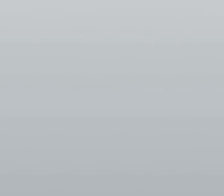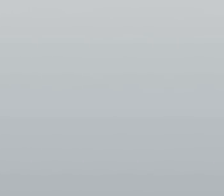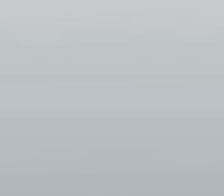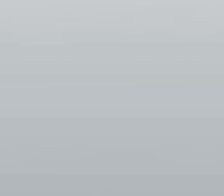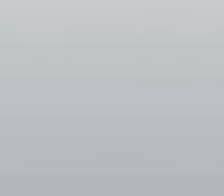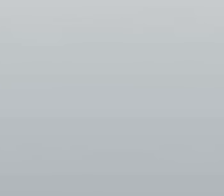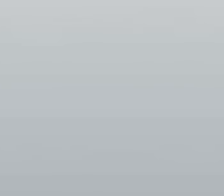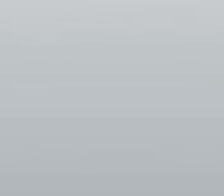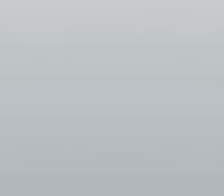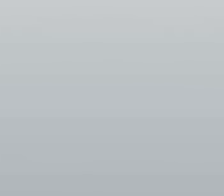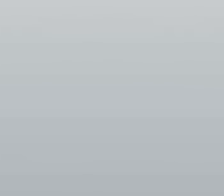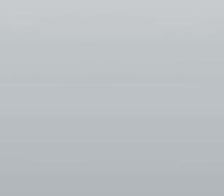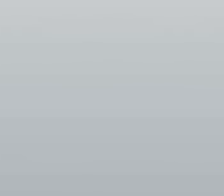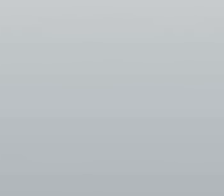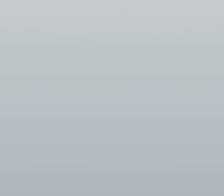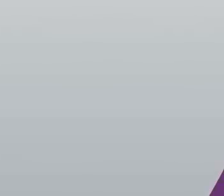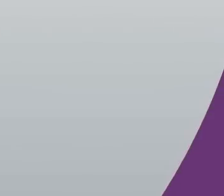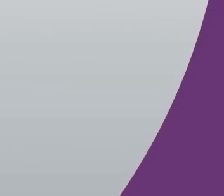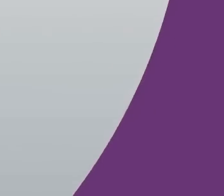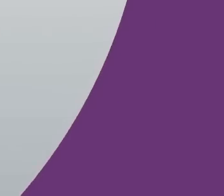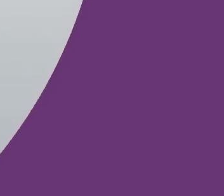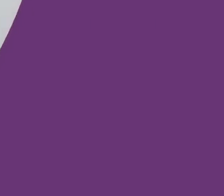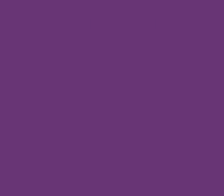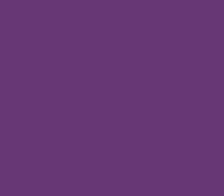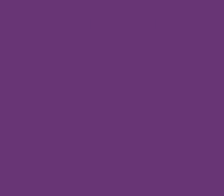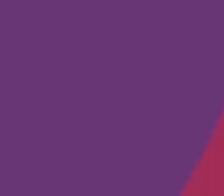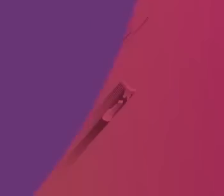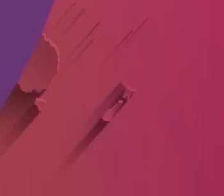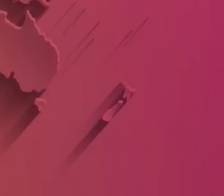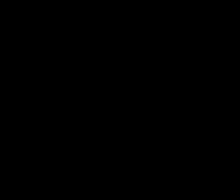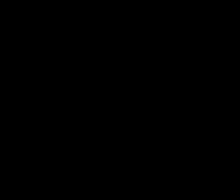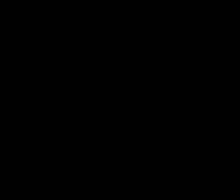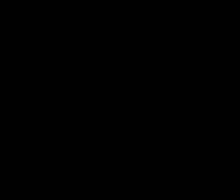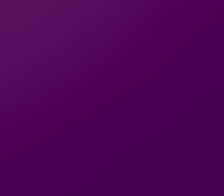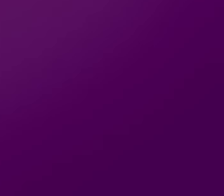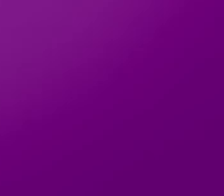contágiate, enciende a los demás con